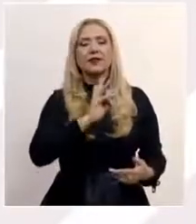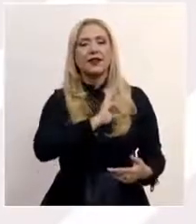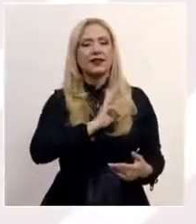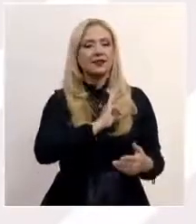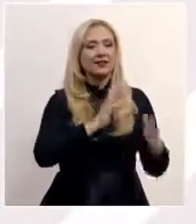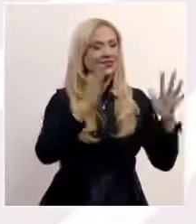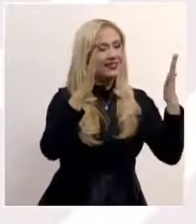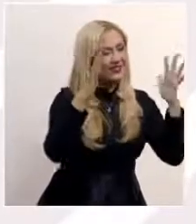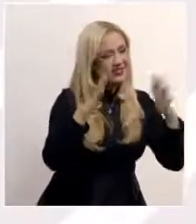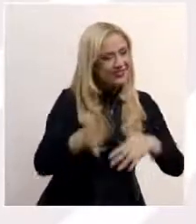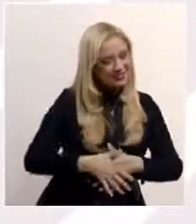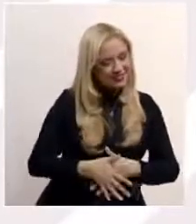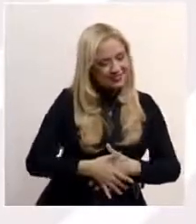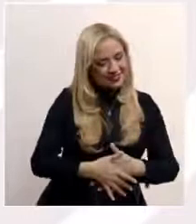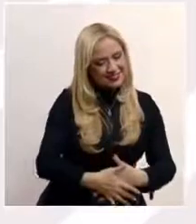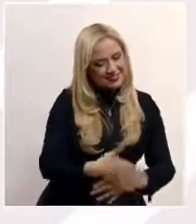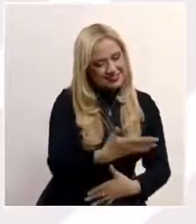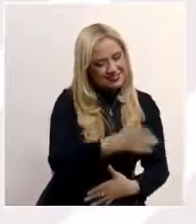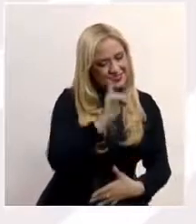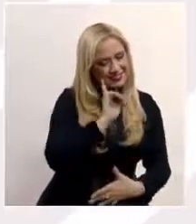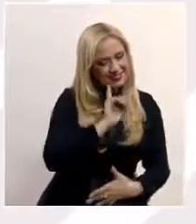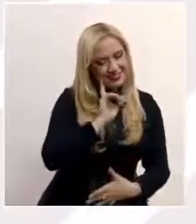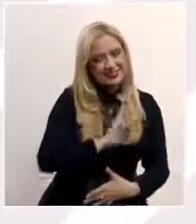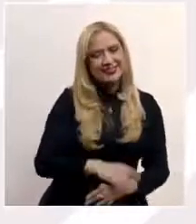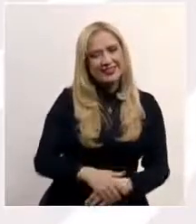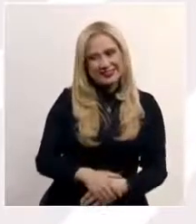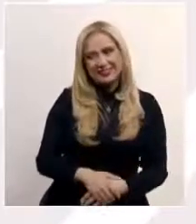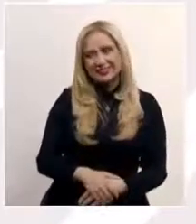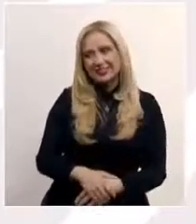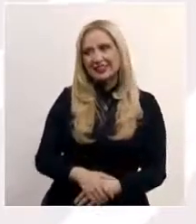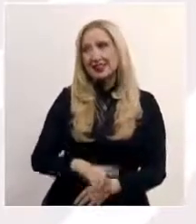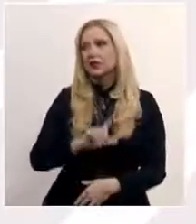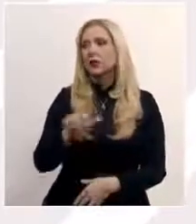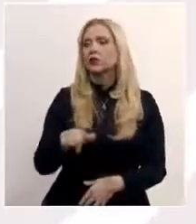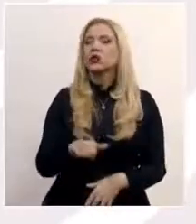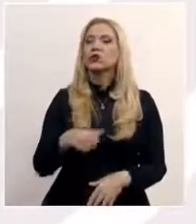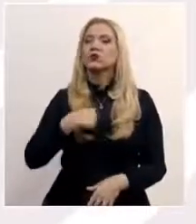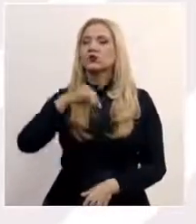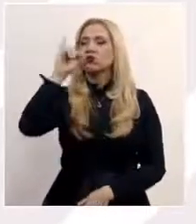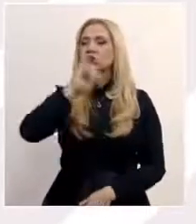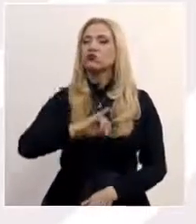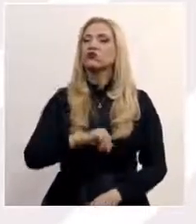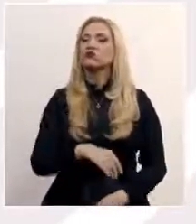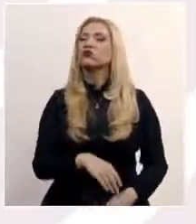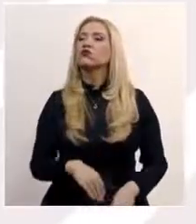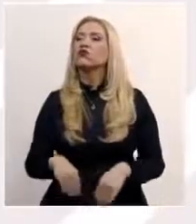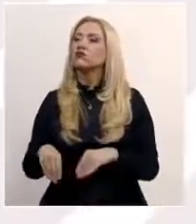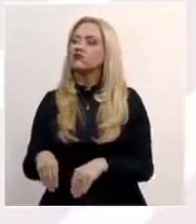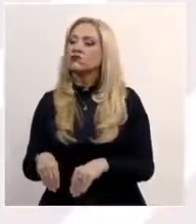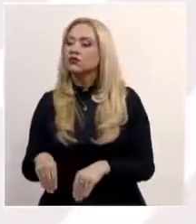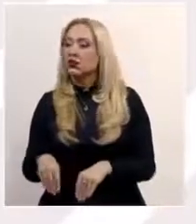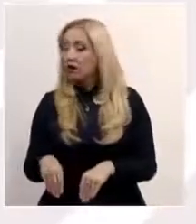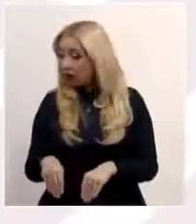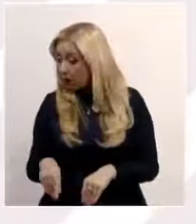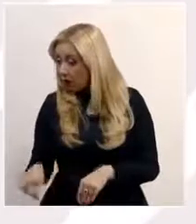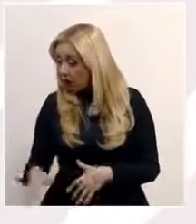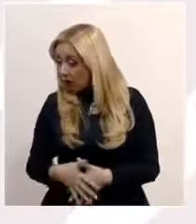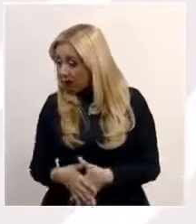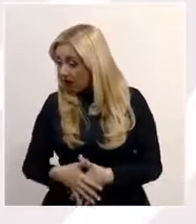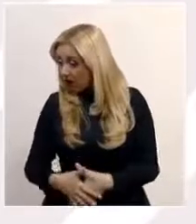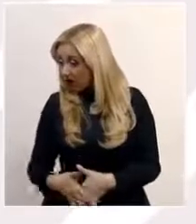porque está embarazada, pero en el trabajo despide a su empleada, pues nos muestra la hipocresía y